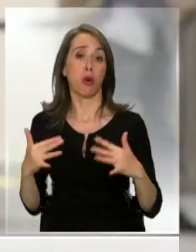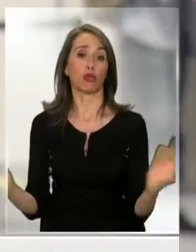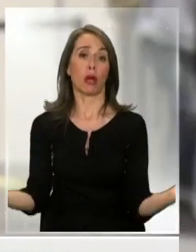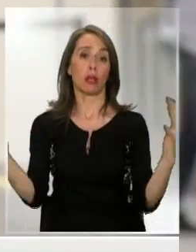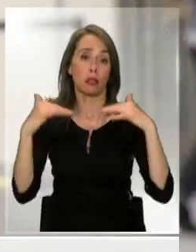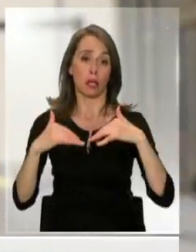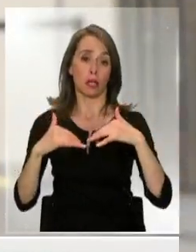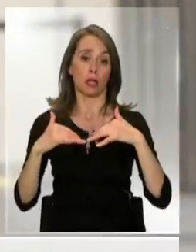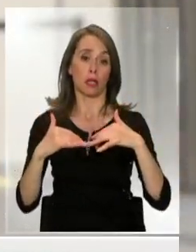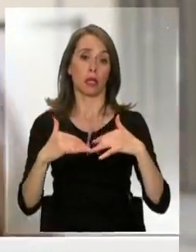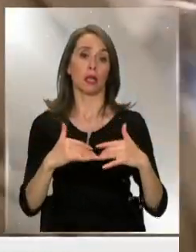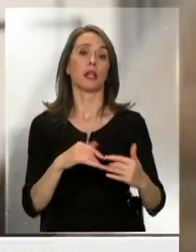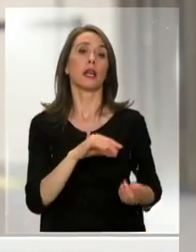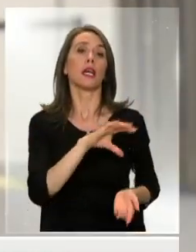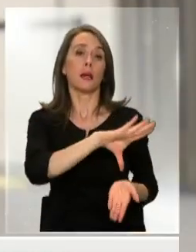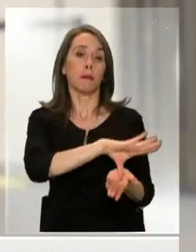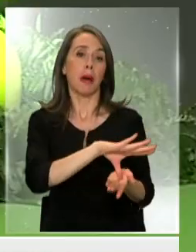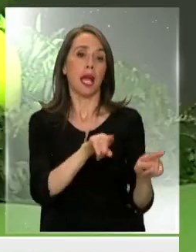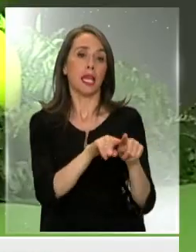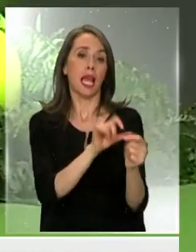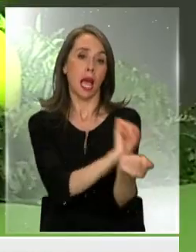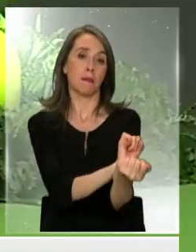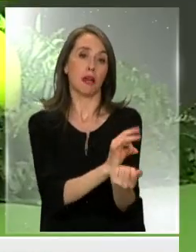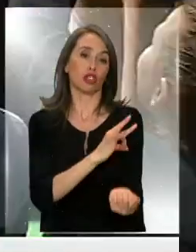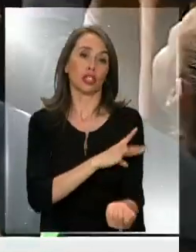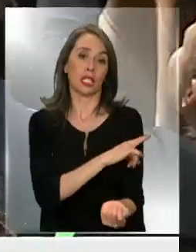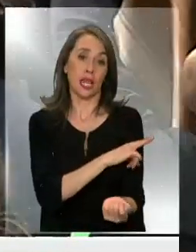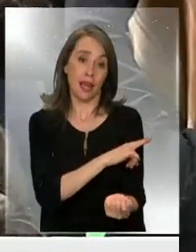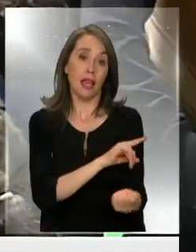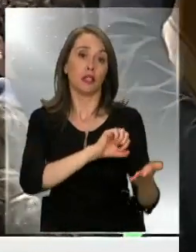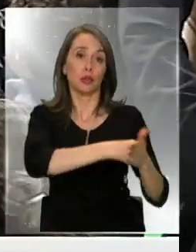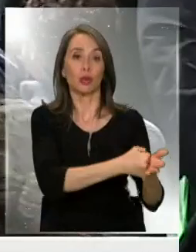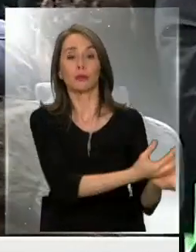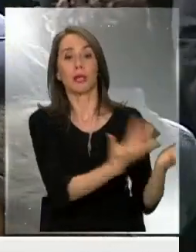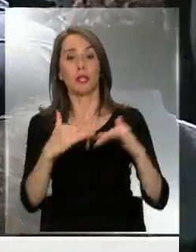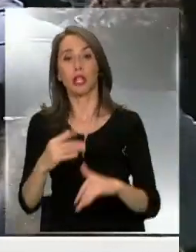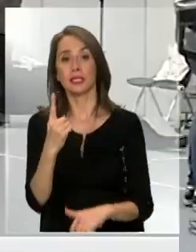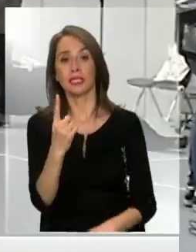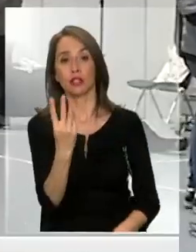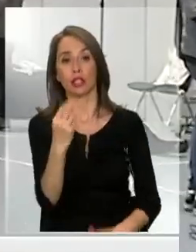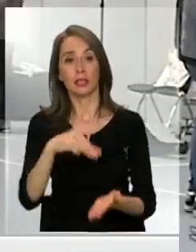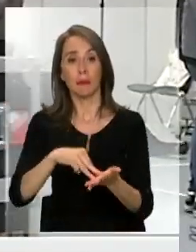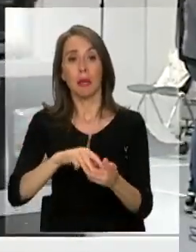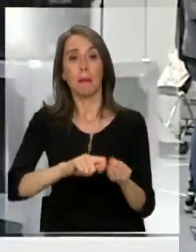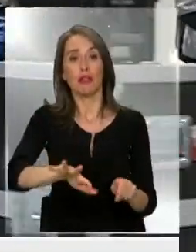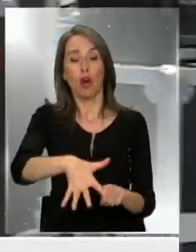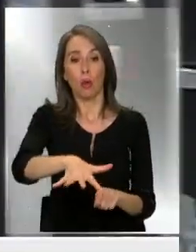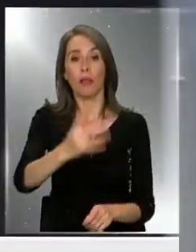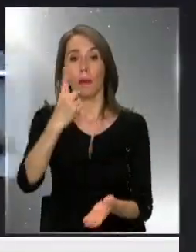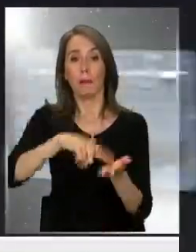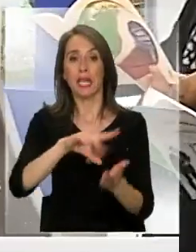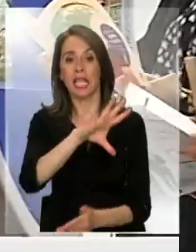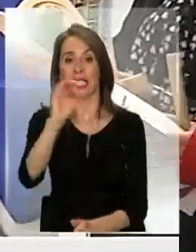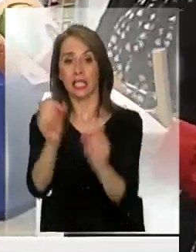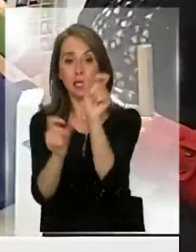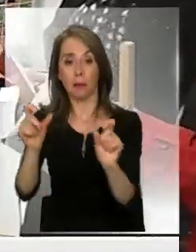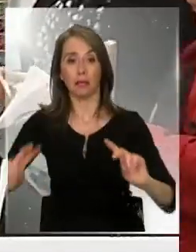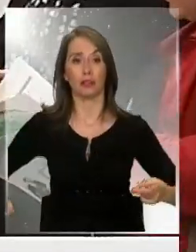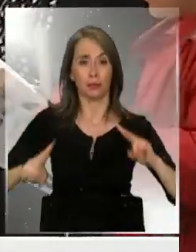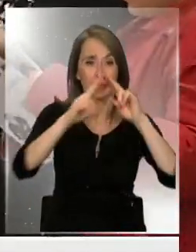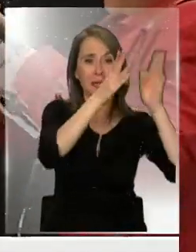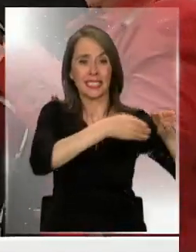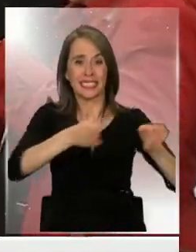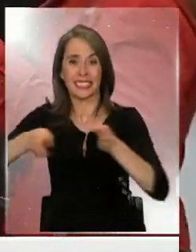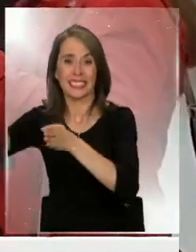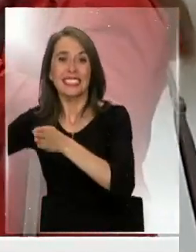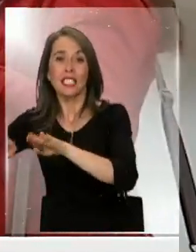todo viniendo de un país hermano como es Chile. Acá todo funciona en 113.000 metros cuadrados. Más de 1.500 personas montaron